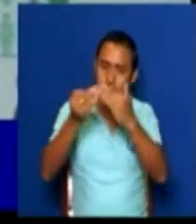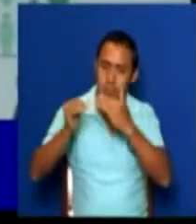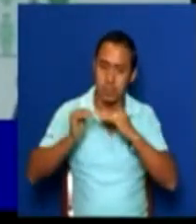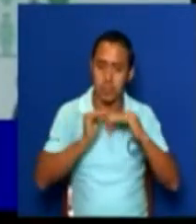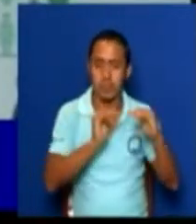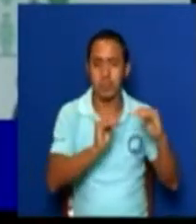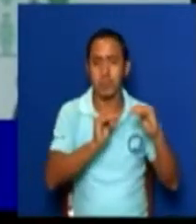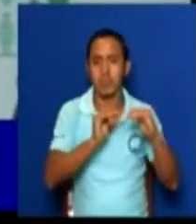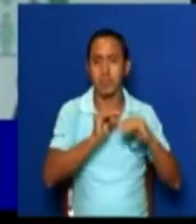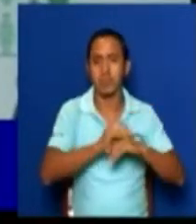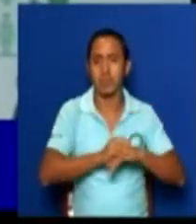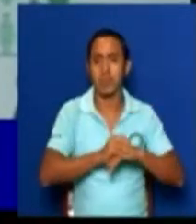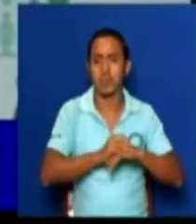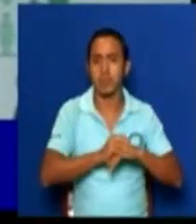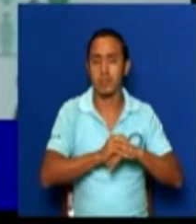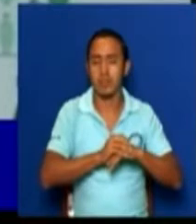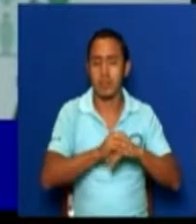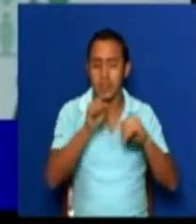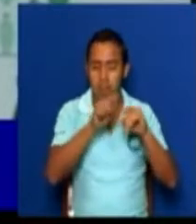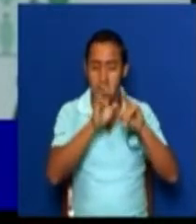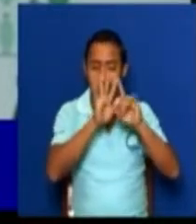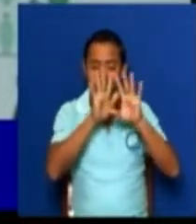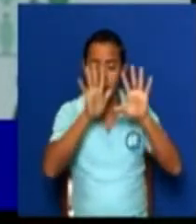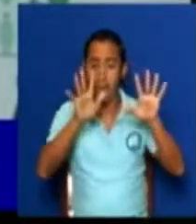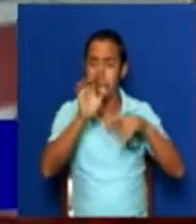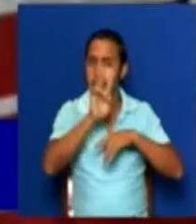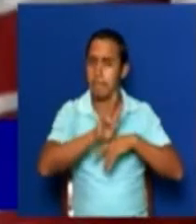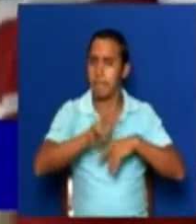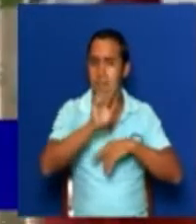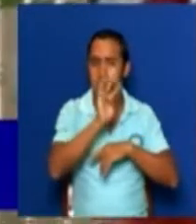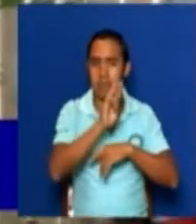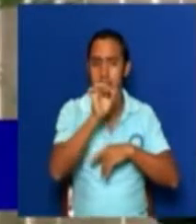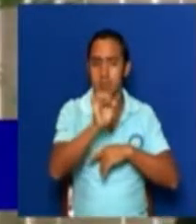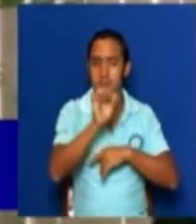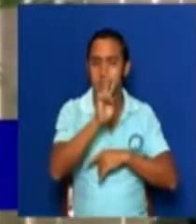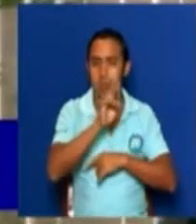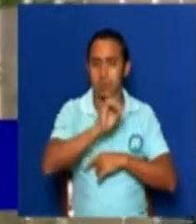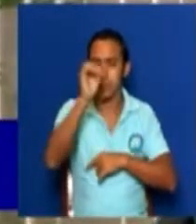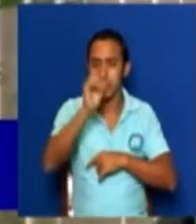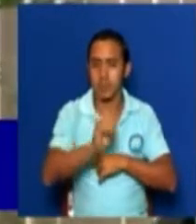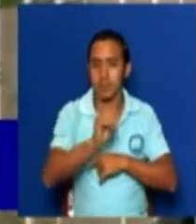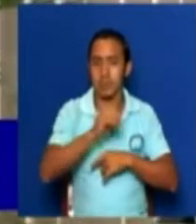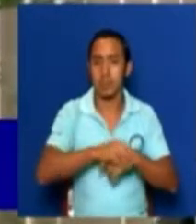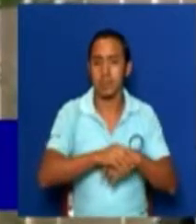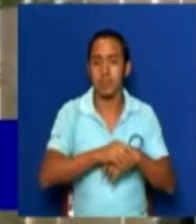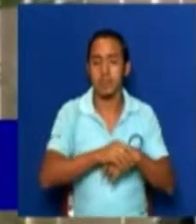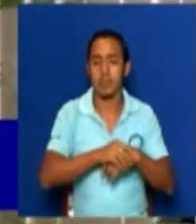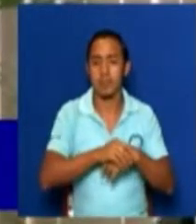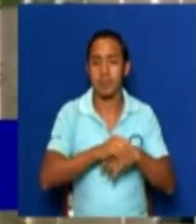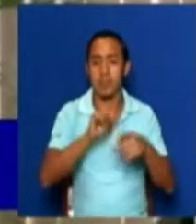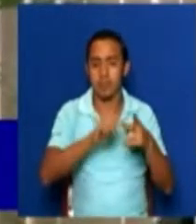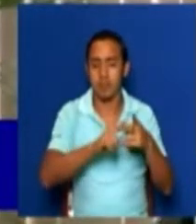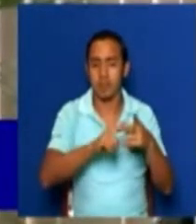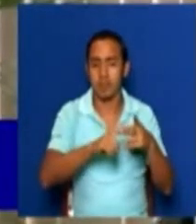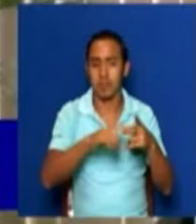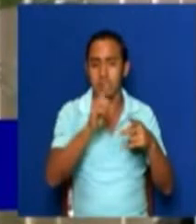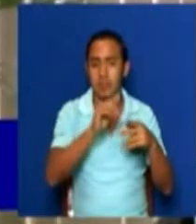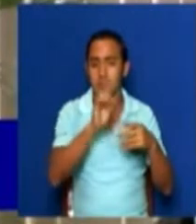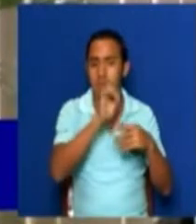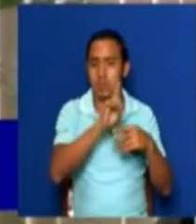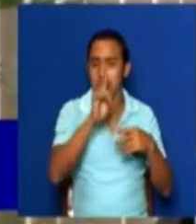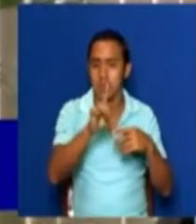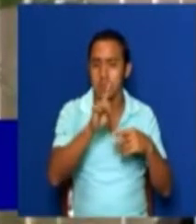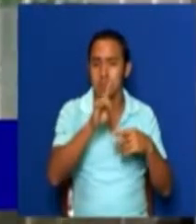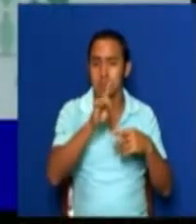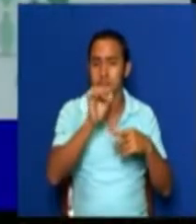figurita más clara, verdecita, 3.2% en lo urbano,